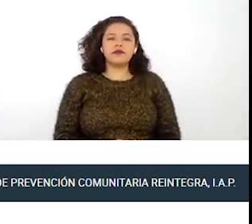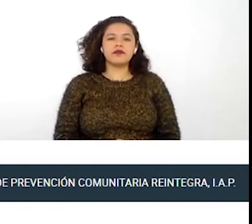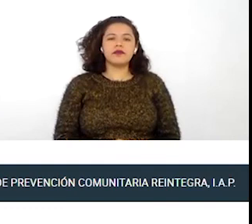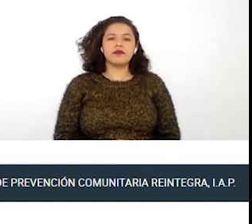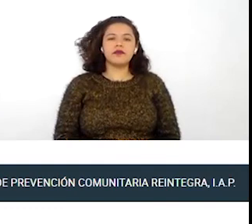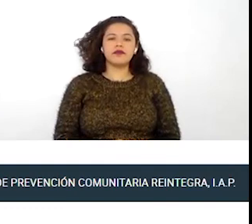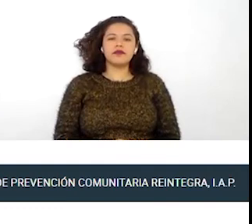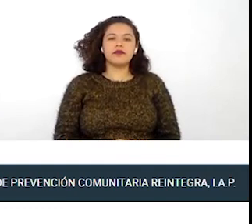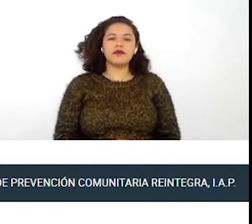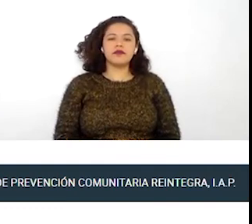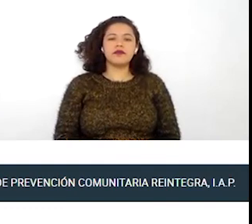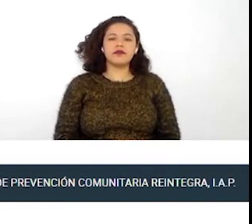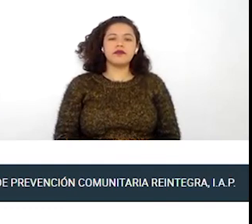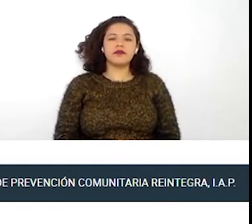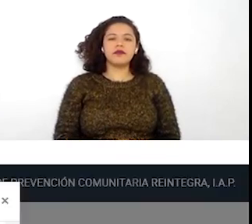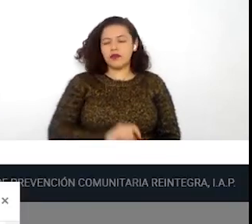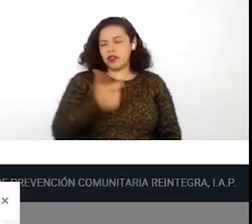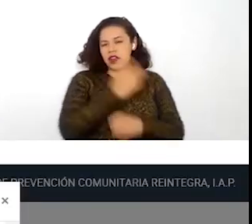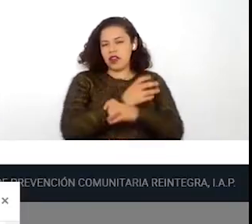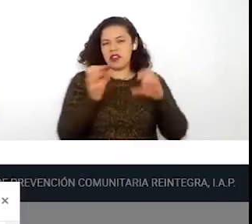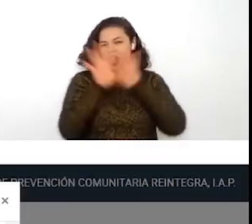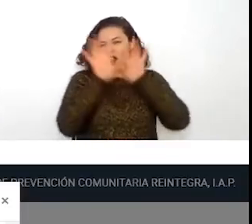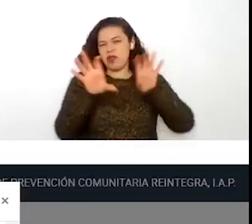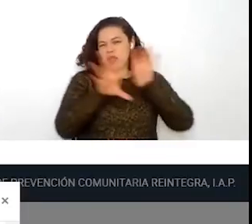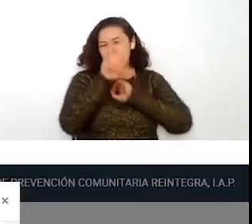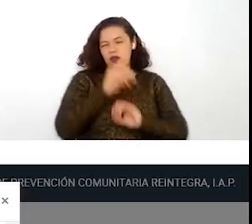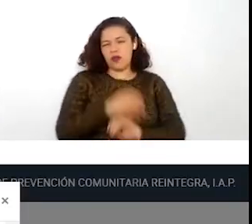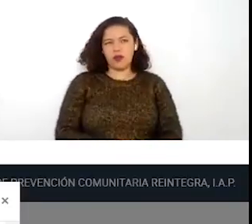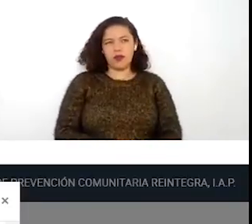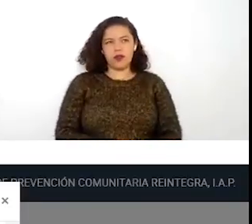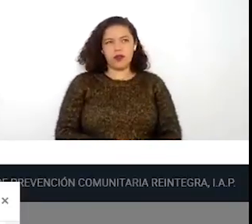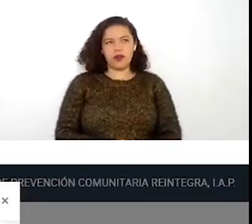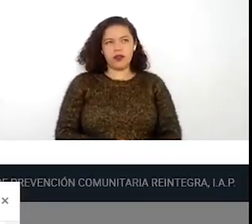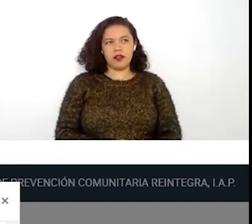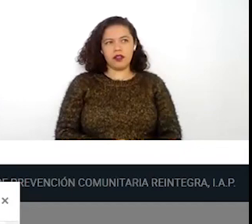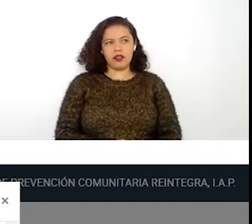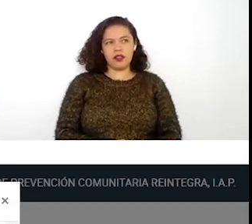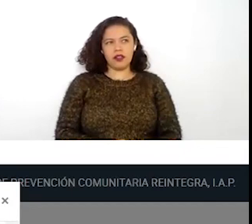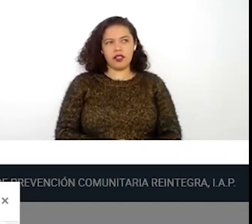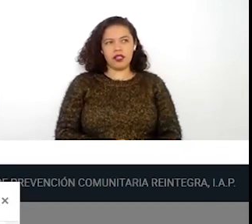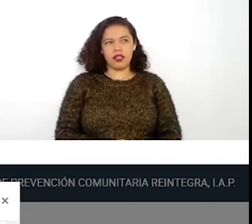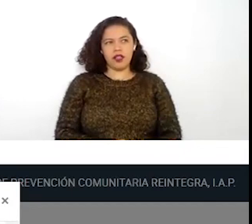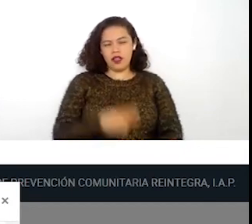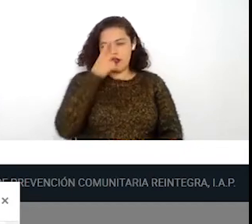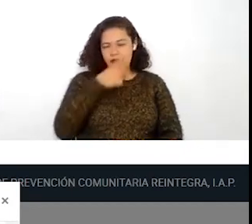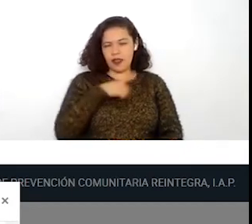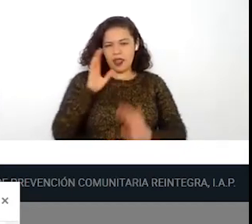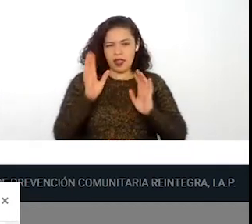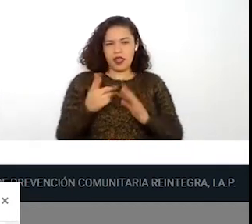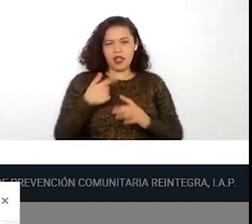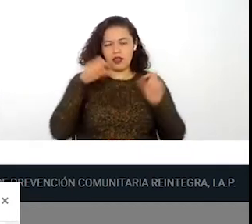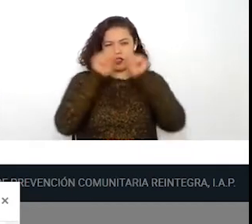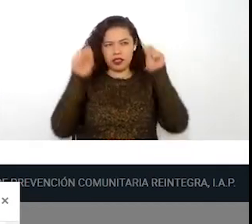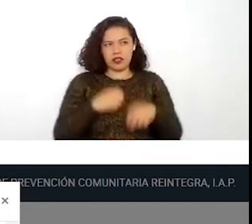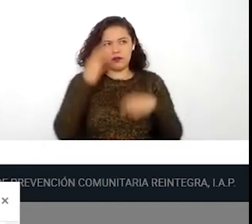Vamos a ponerle otra cosa que no sea la computadora que me dice que ya existe se lo voy a ver con sistemas